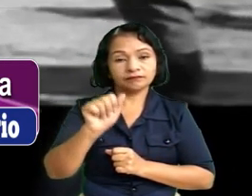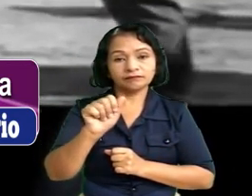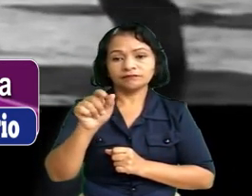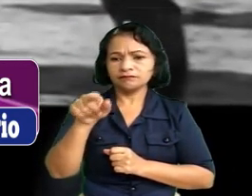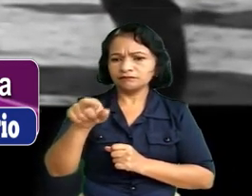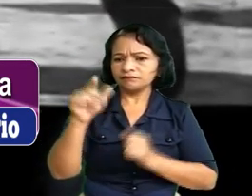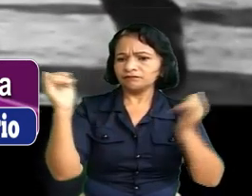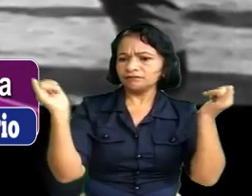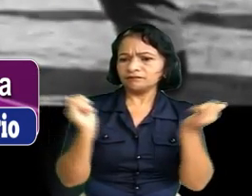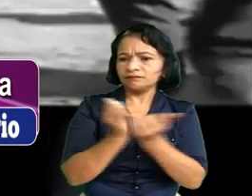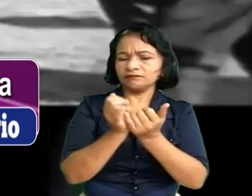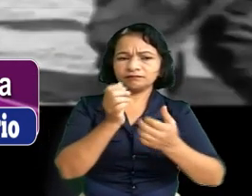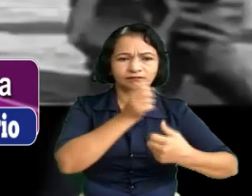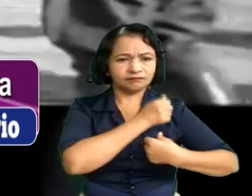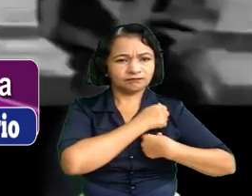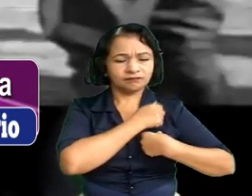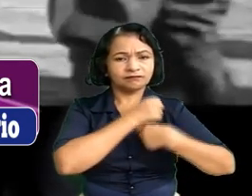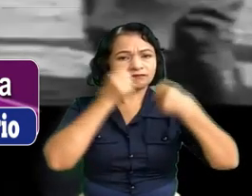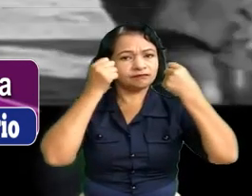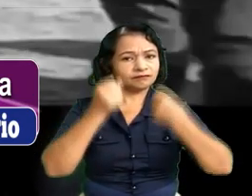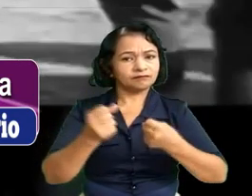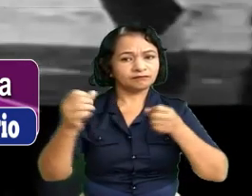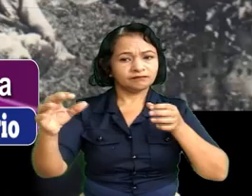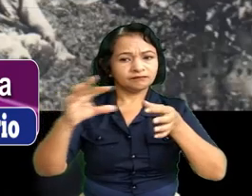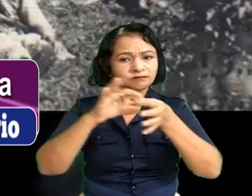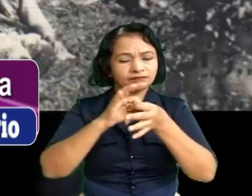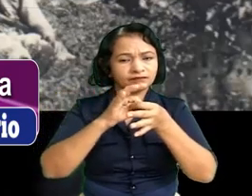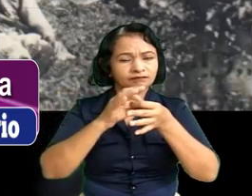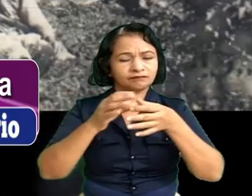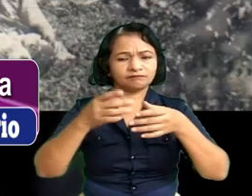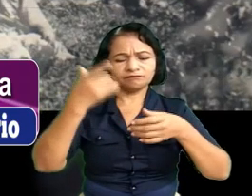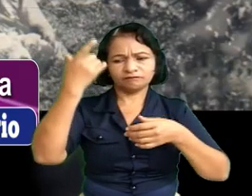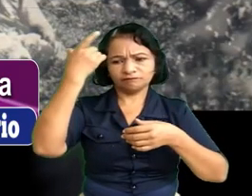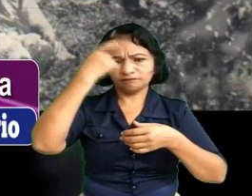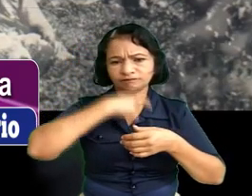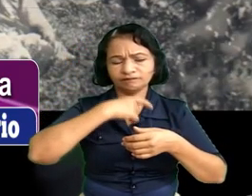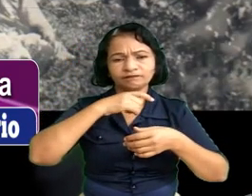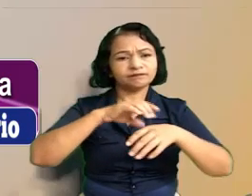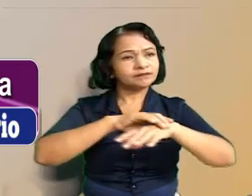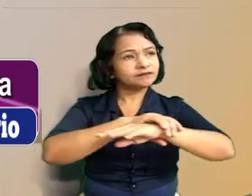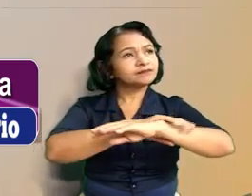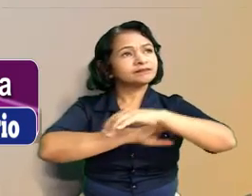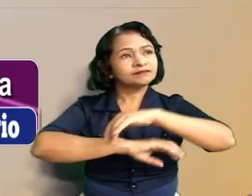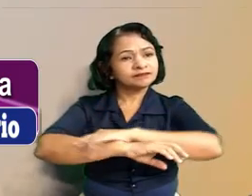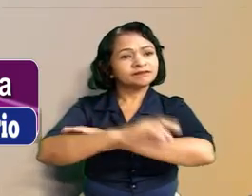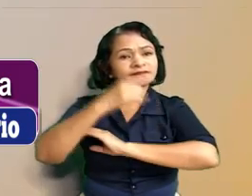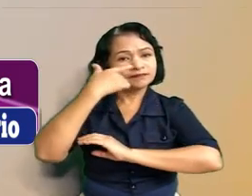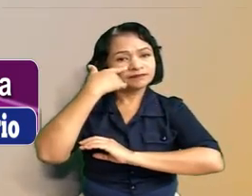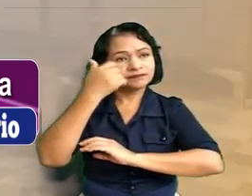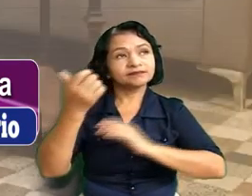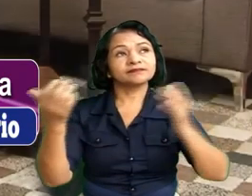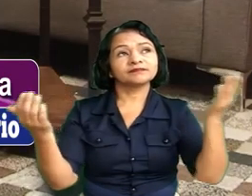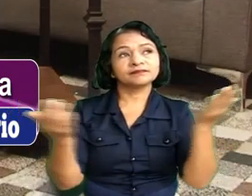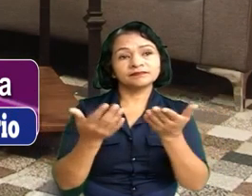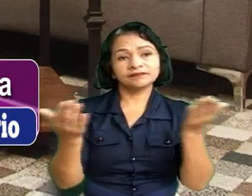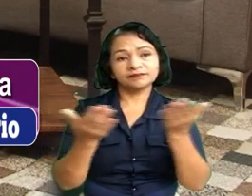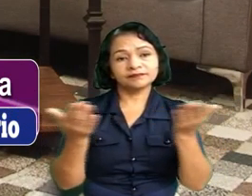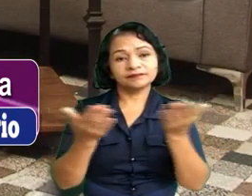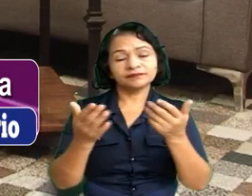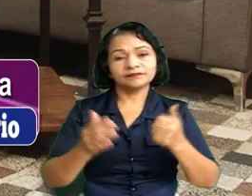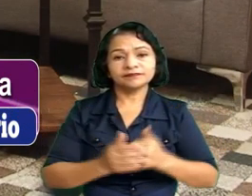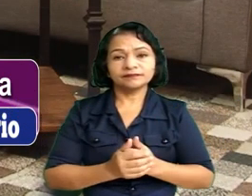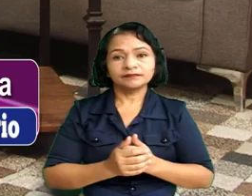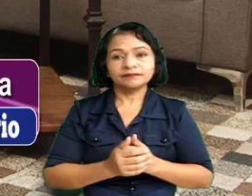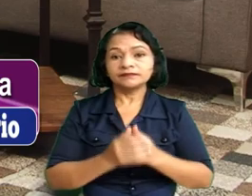ejército, una más, y reconocía la firmeza, la valentía, y cómo ella desde